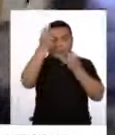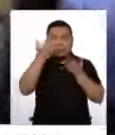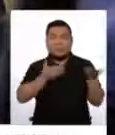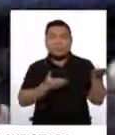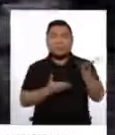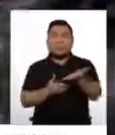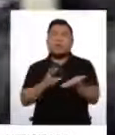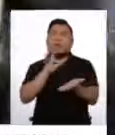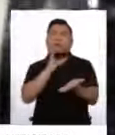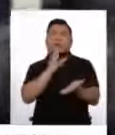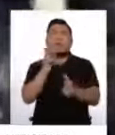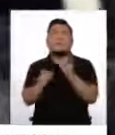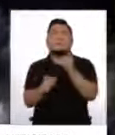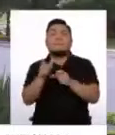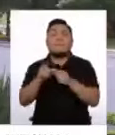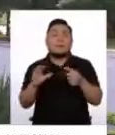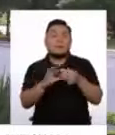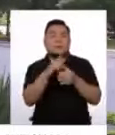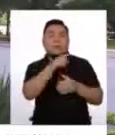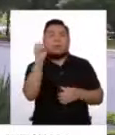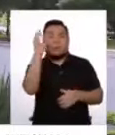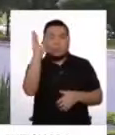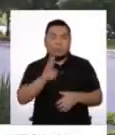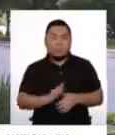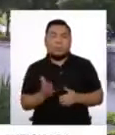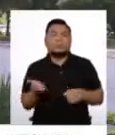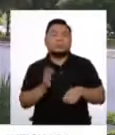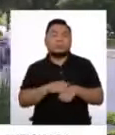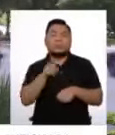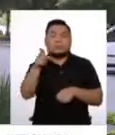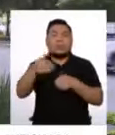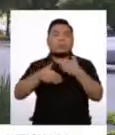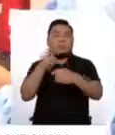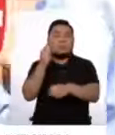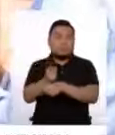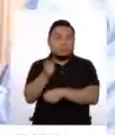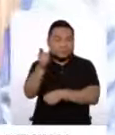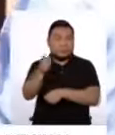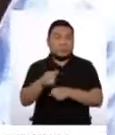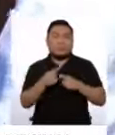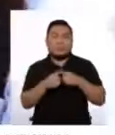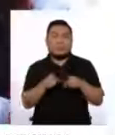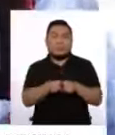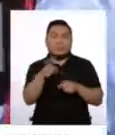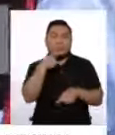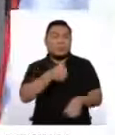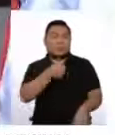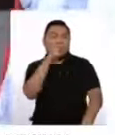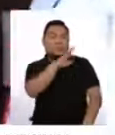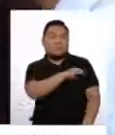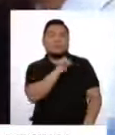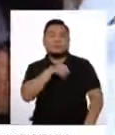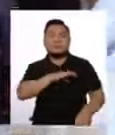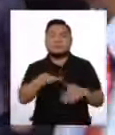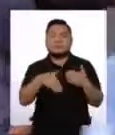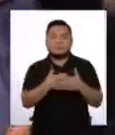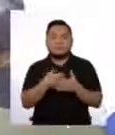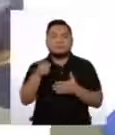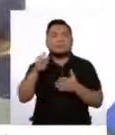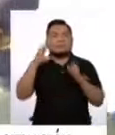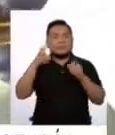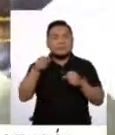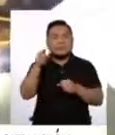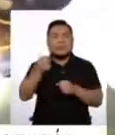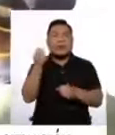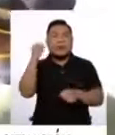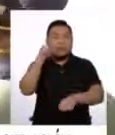declaraciones de personas vinculadas a Odebrecht con relación a sus procesos. Vela también se refirió a investigados por corrupción que han salido